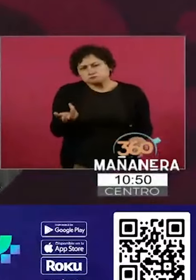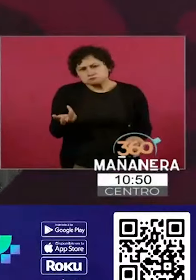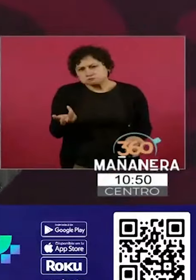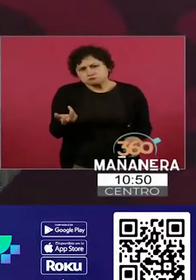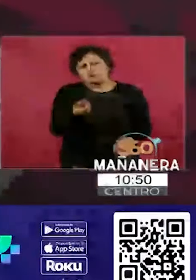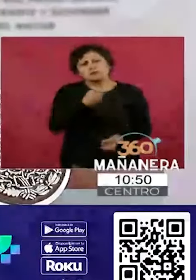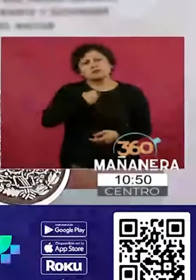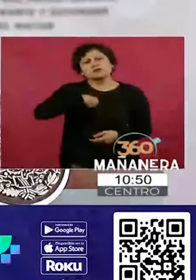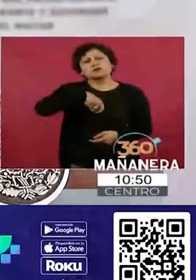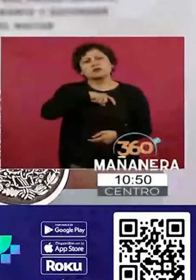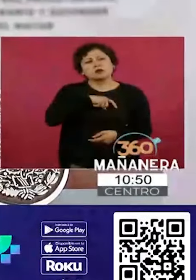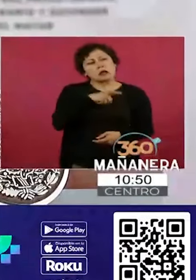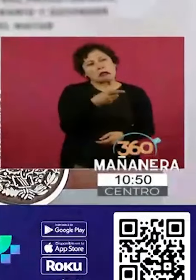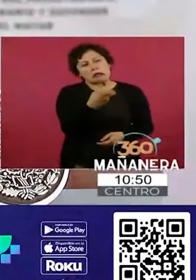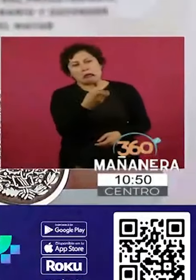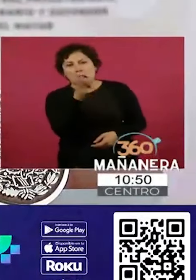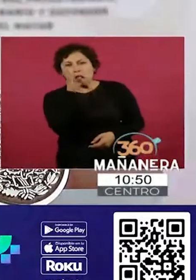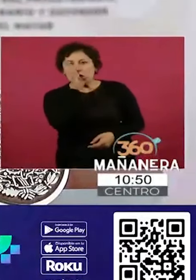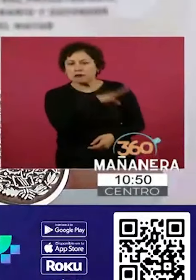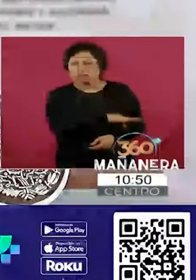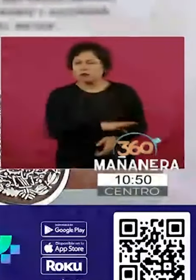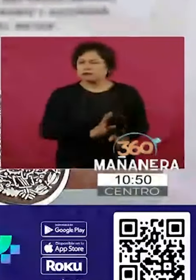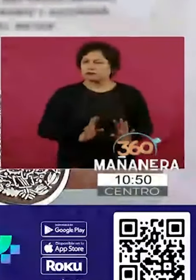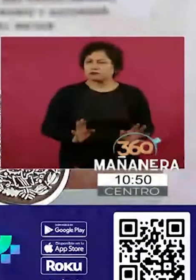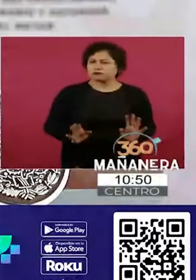pueden pagar colegiatura,